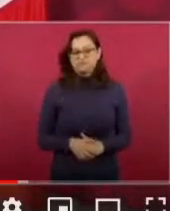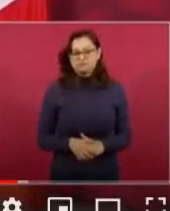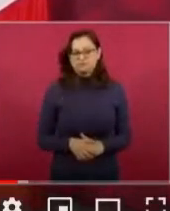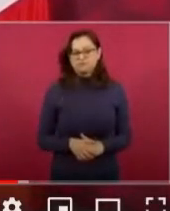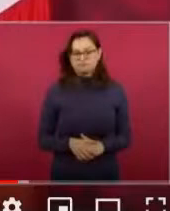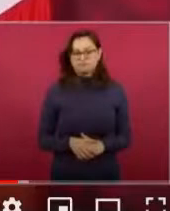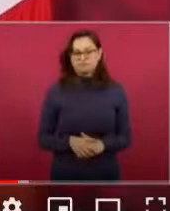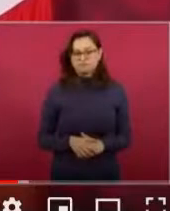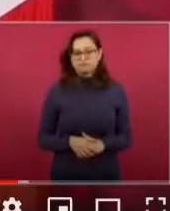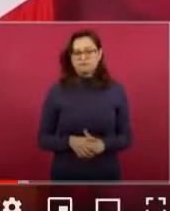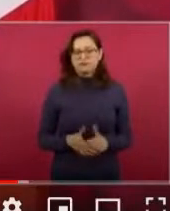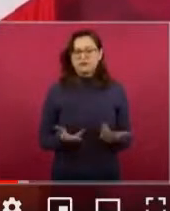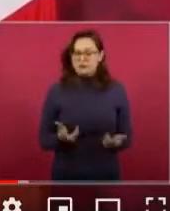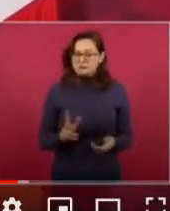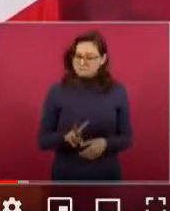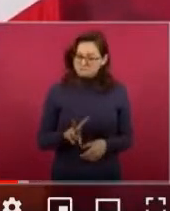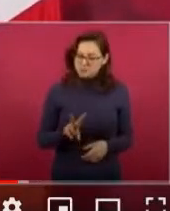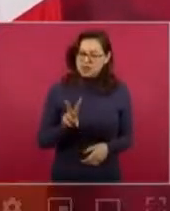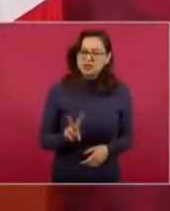profundo